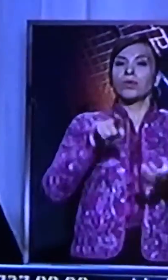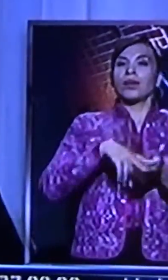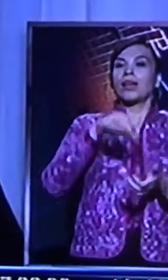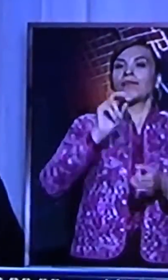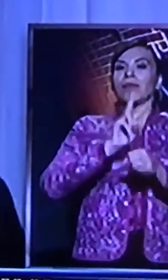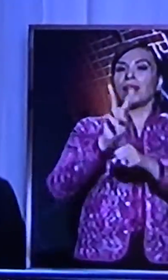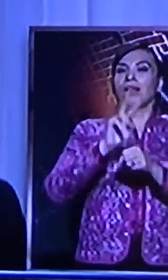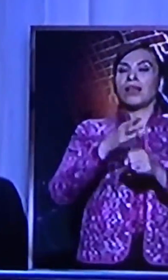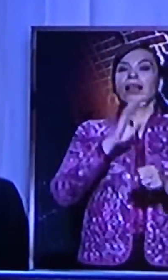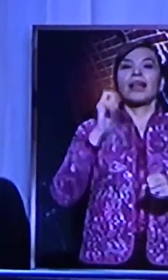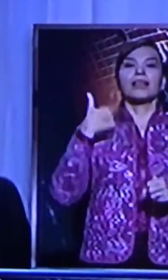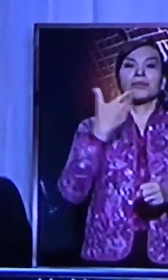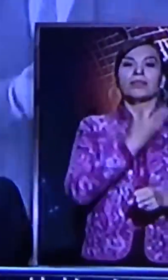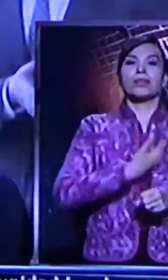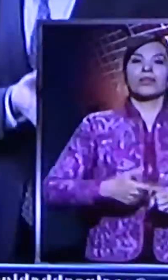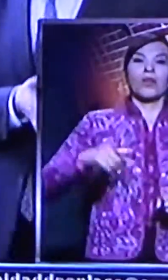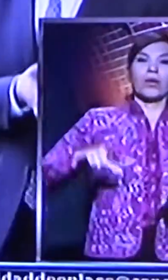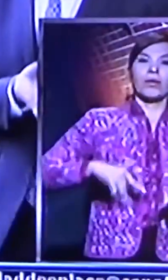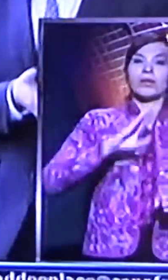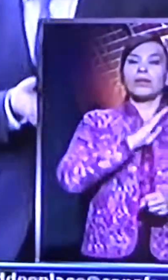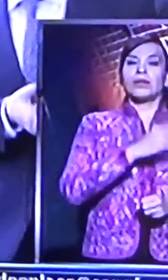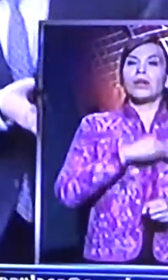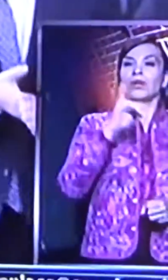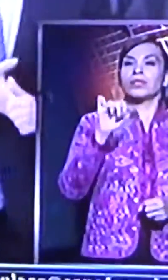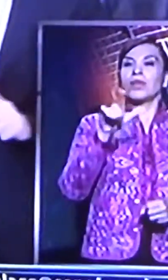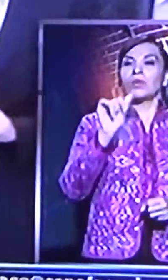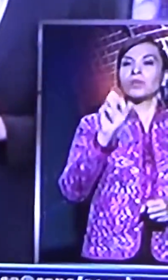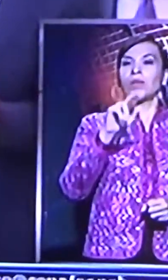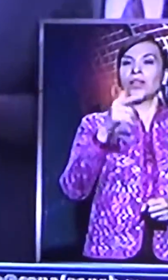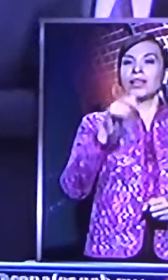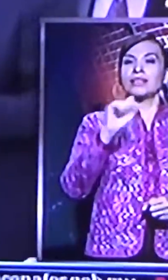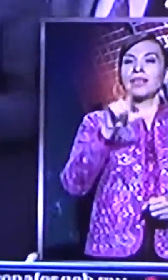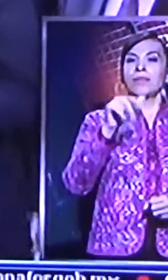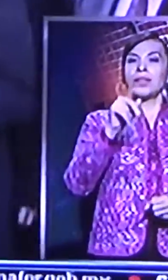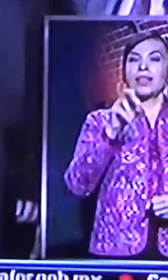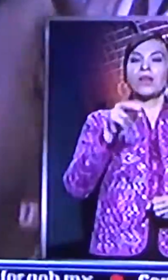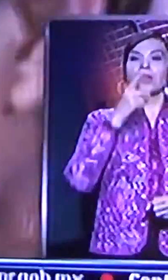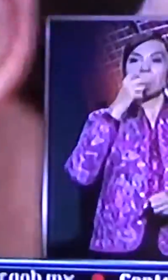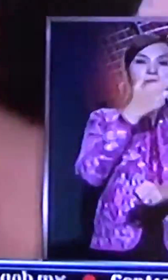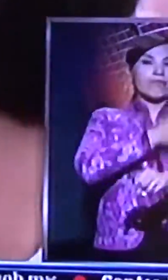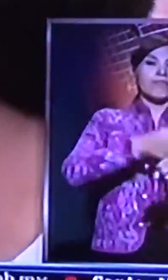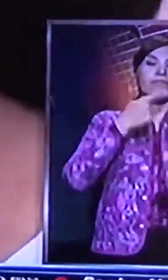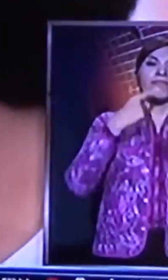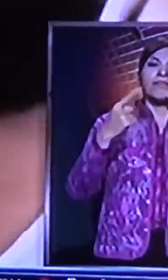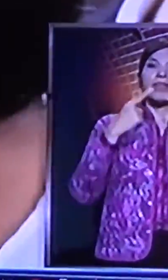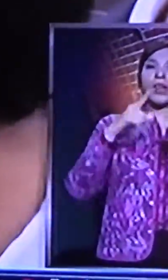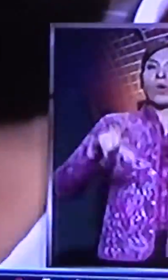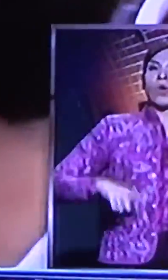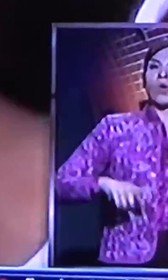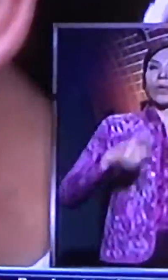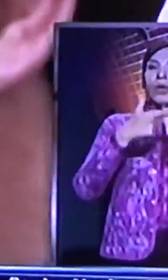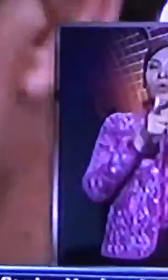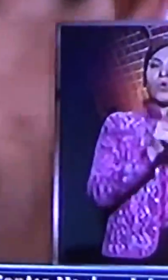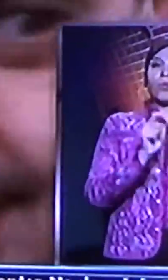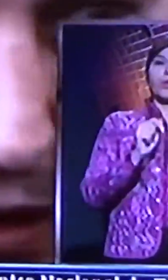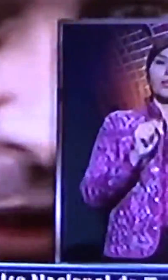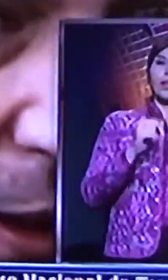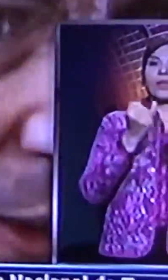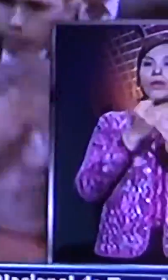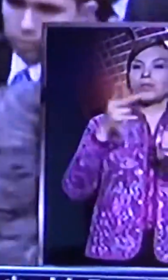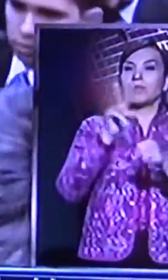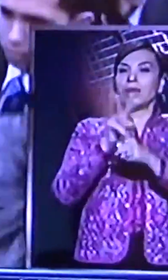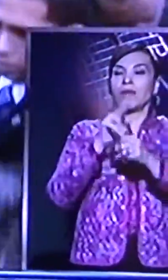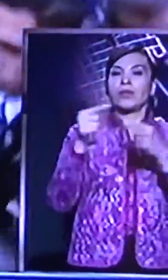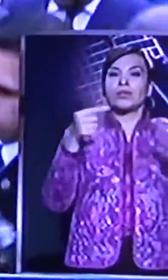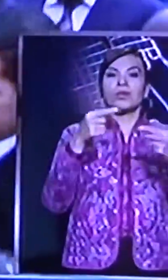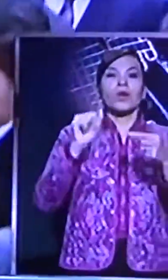mientras el expresidente del gobierno español, José Luis Rodríguez Zapatero, hace gestiones para lograr el diálogo entre el gobierno de izquierda y de Venezuela y